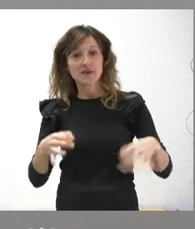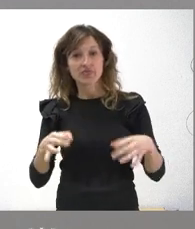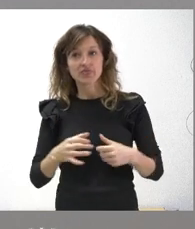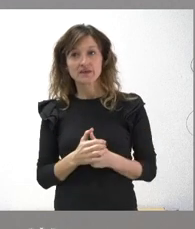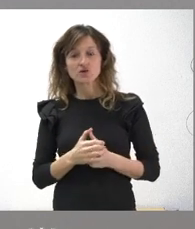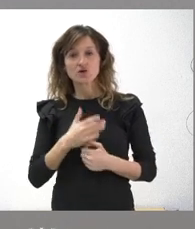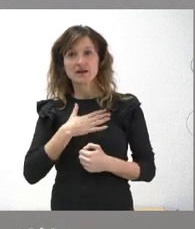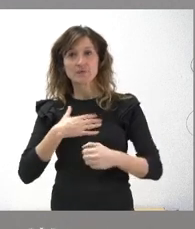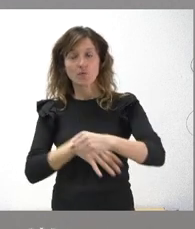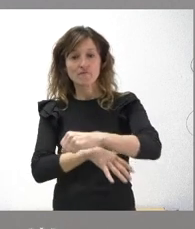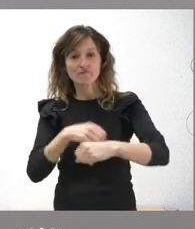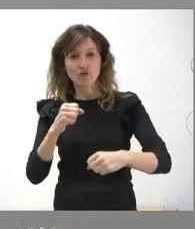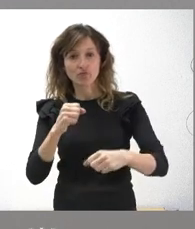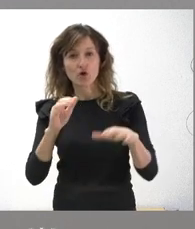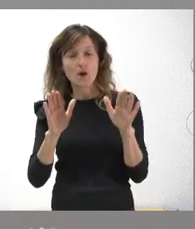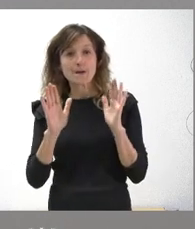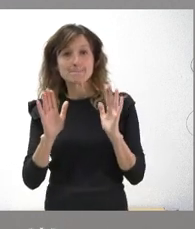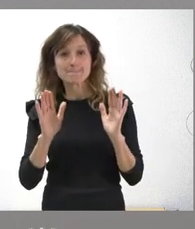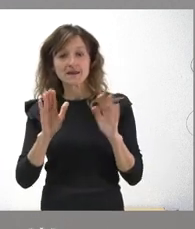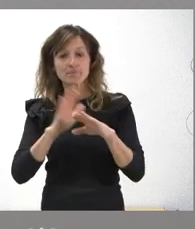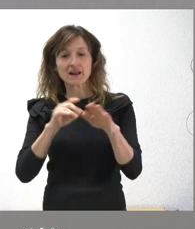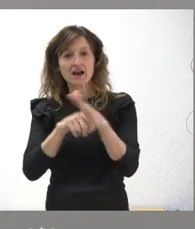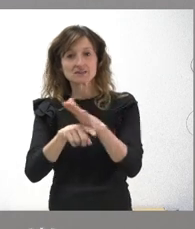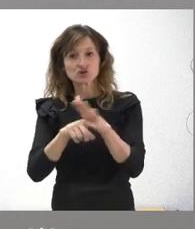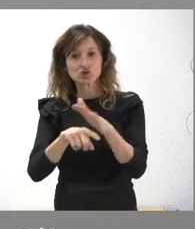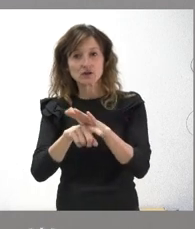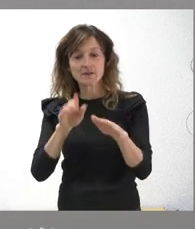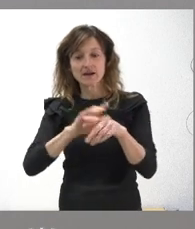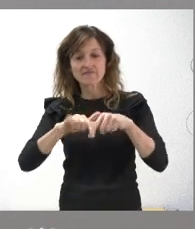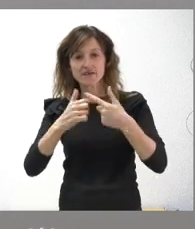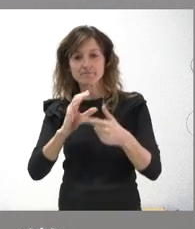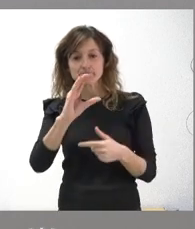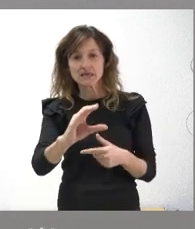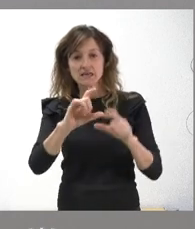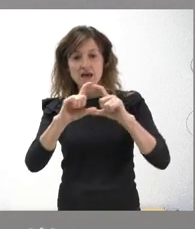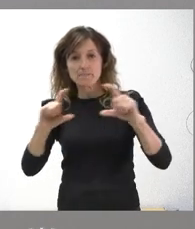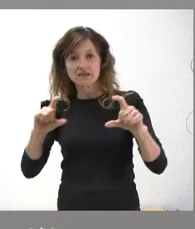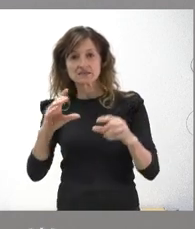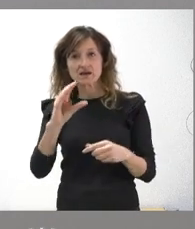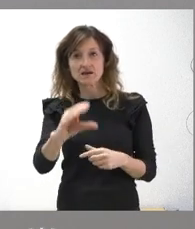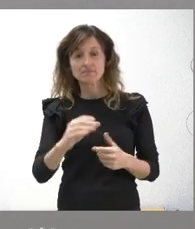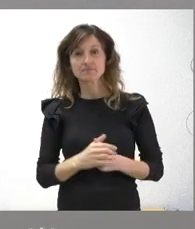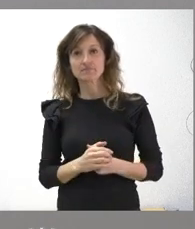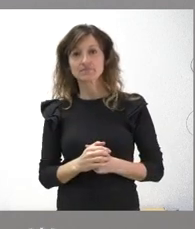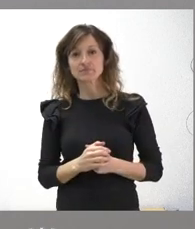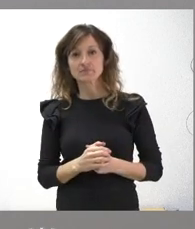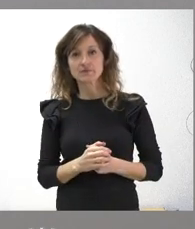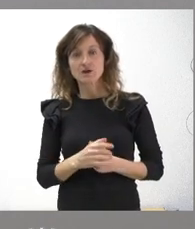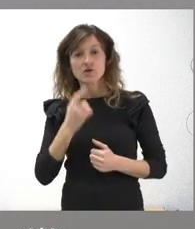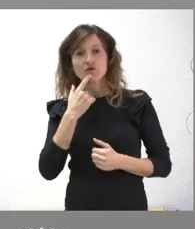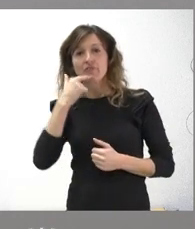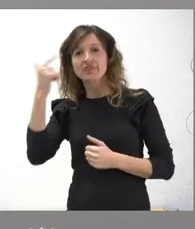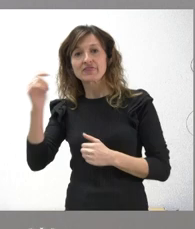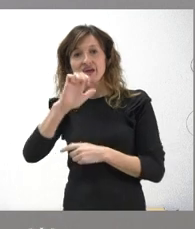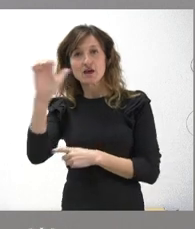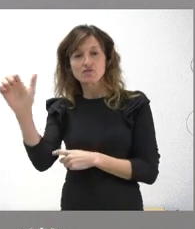queremos los fondos pero queremos unos fondos para gestionarlos y y que lleguen a las familias y a las empresas No simplemente para decir en Europa